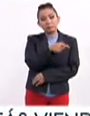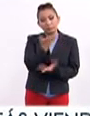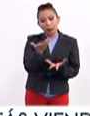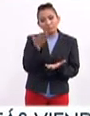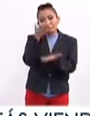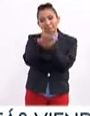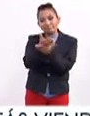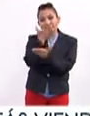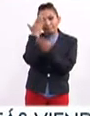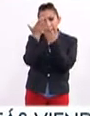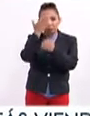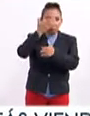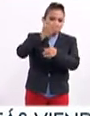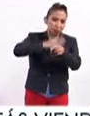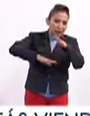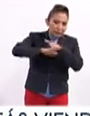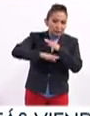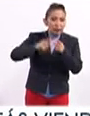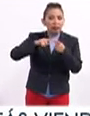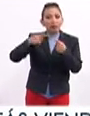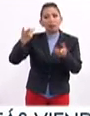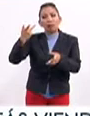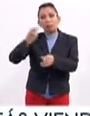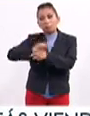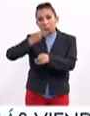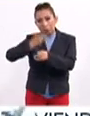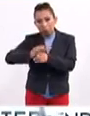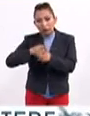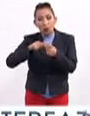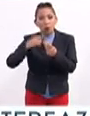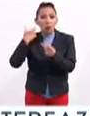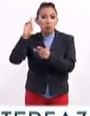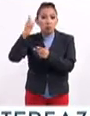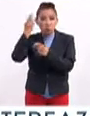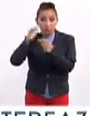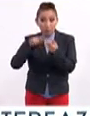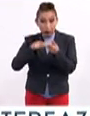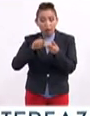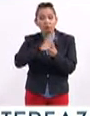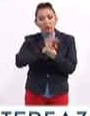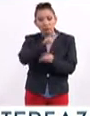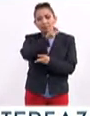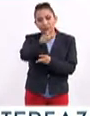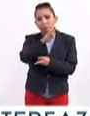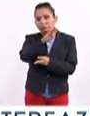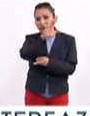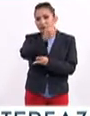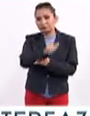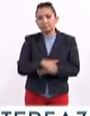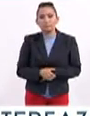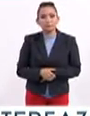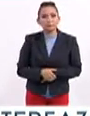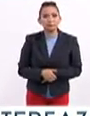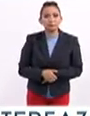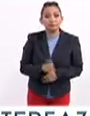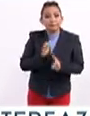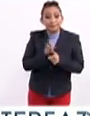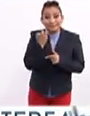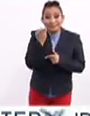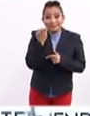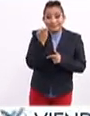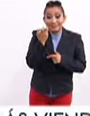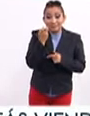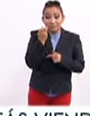en educación básica, en educación media superior, educación superior, van a tener su beca. Entonces,